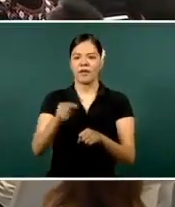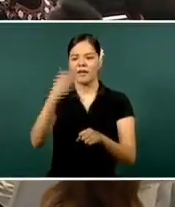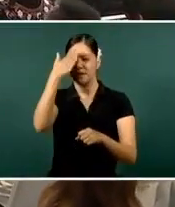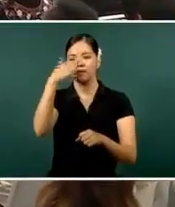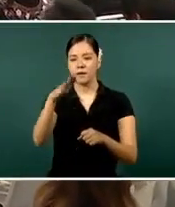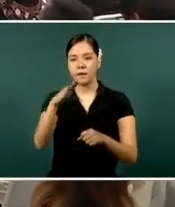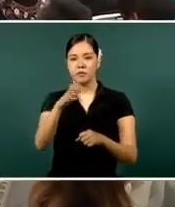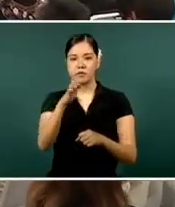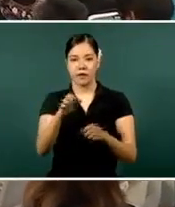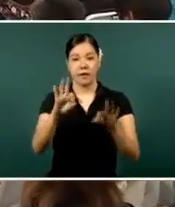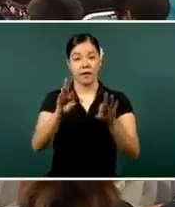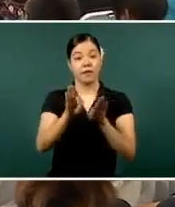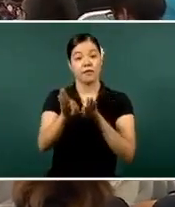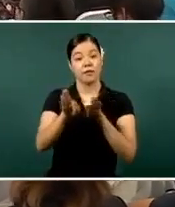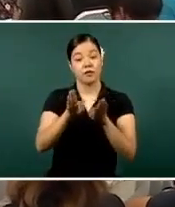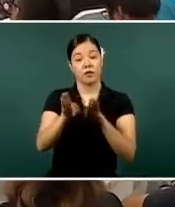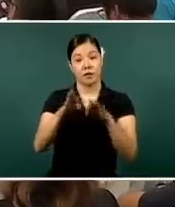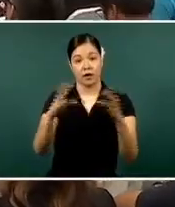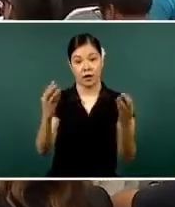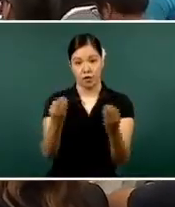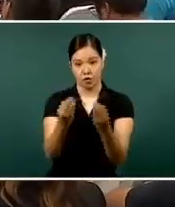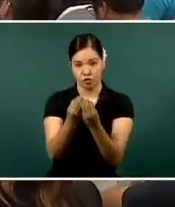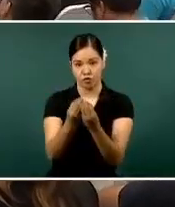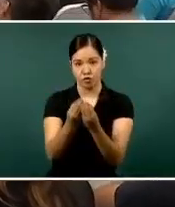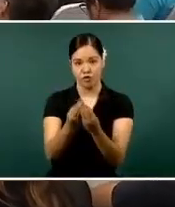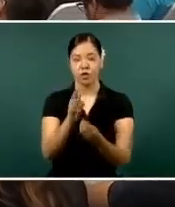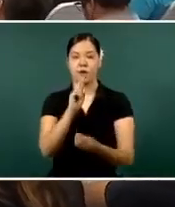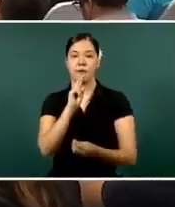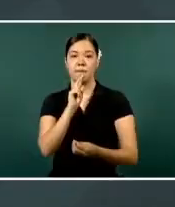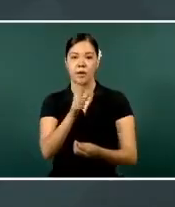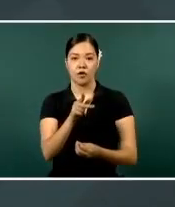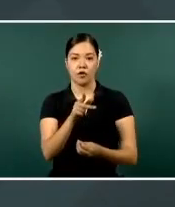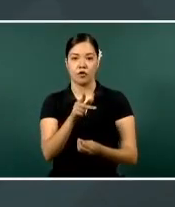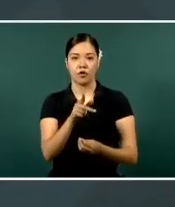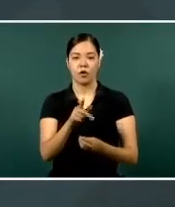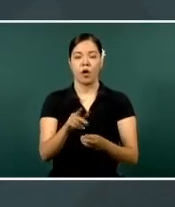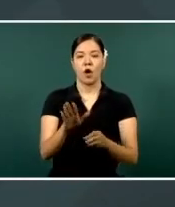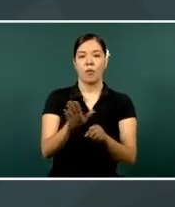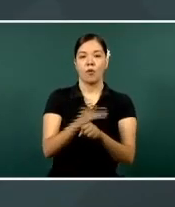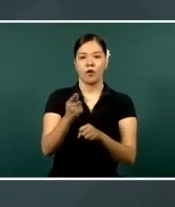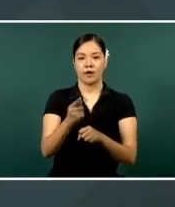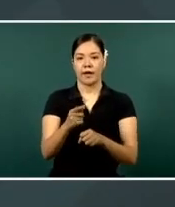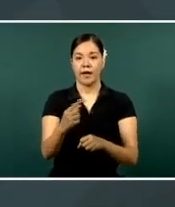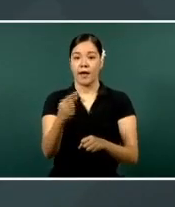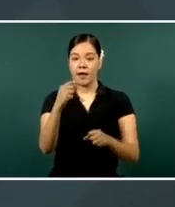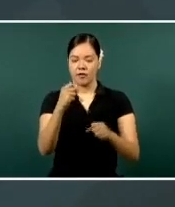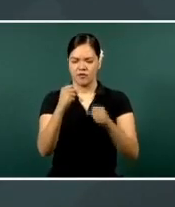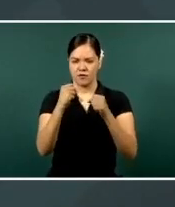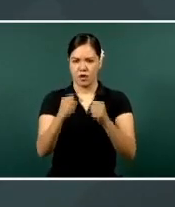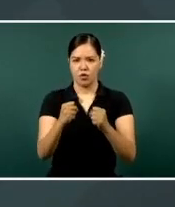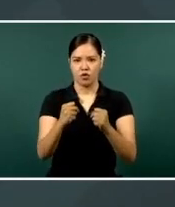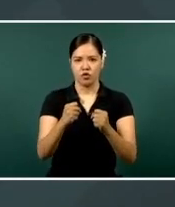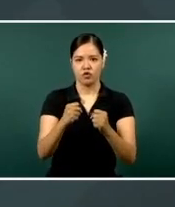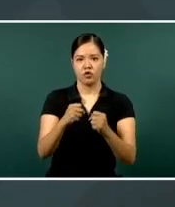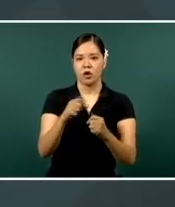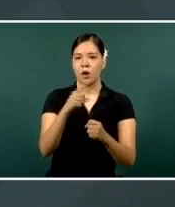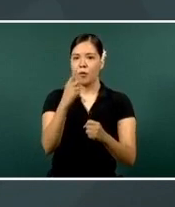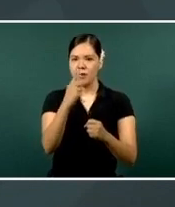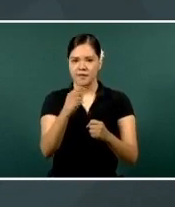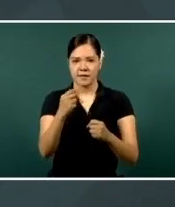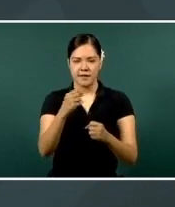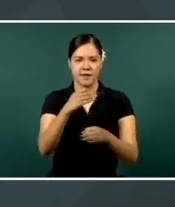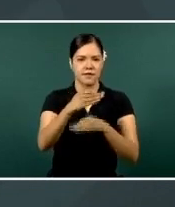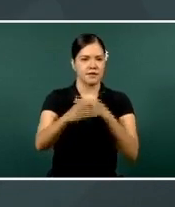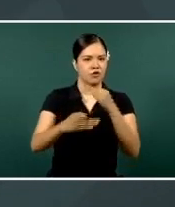rendir mejores cuentas y desde luego que en esta tarea de seguridad habremos de involucrar cada día más a